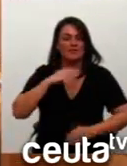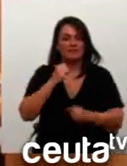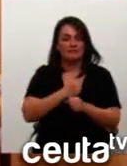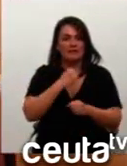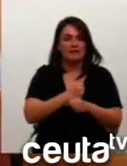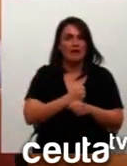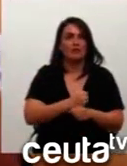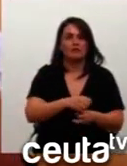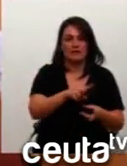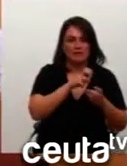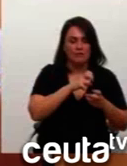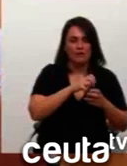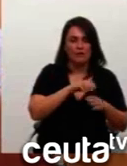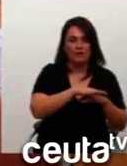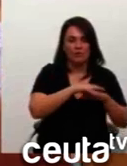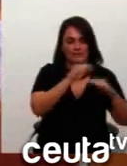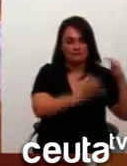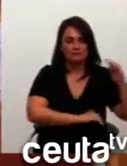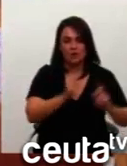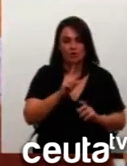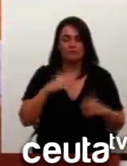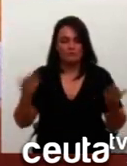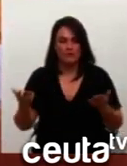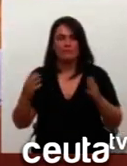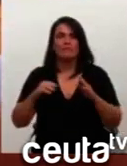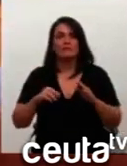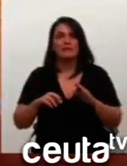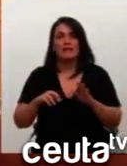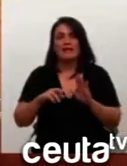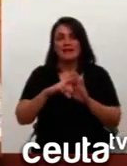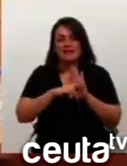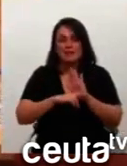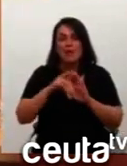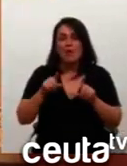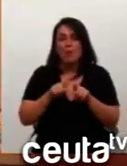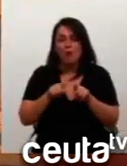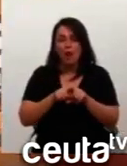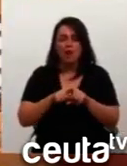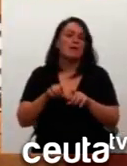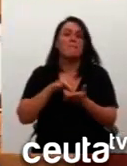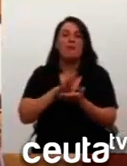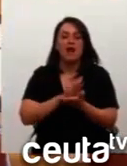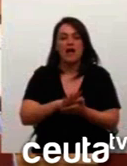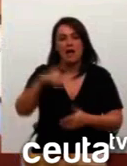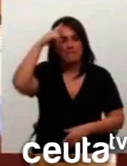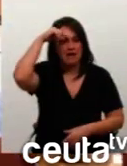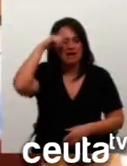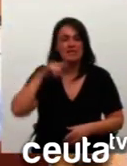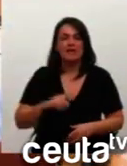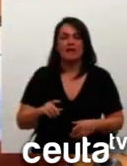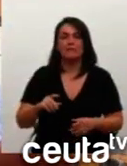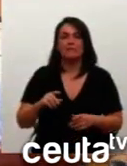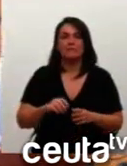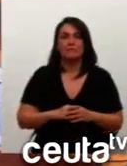Gobierno, tener un régimen igual que el de Málaga, el de Melilla, el del Congreso de los Diputados o el del Parlamento